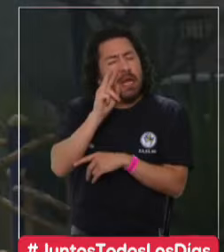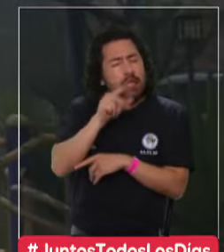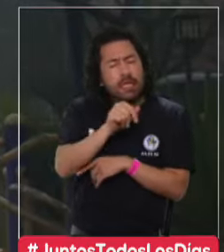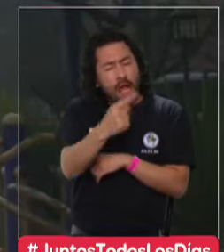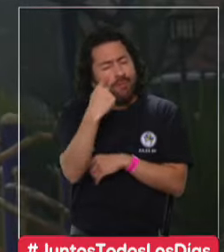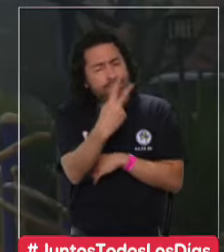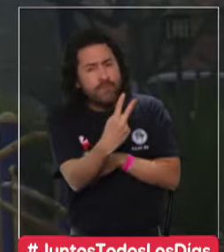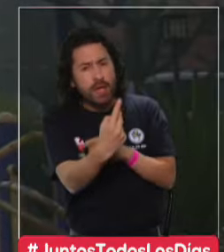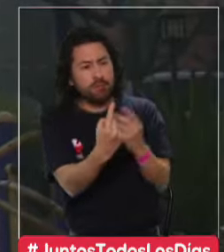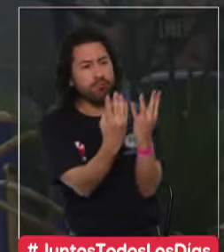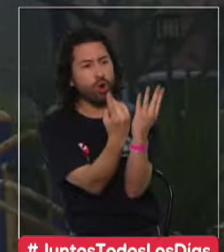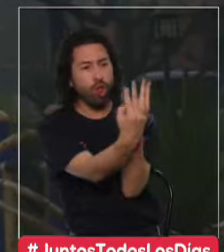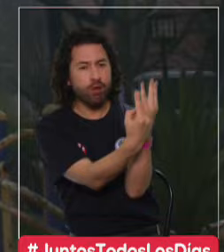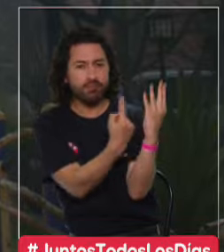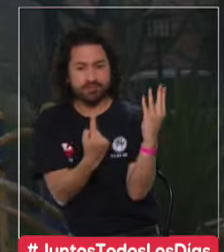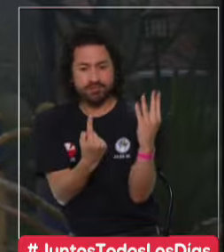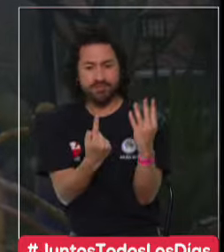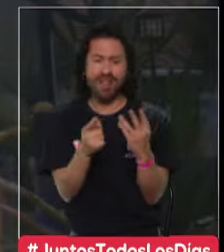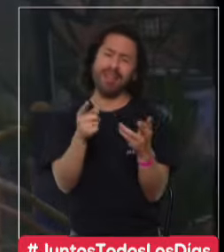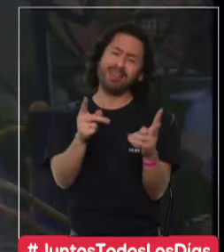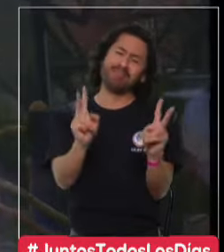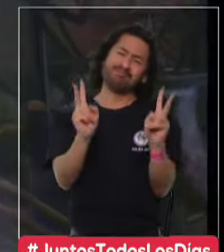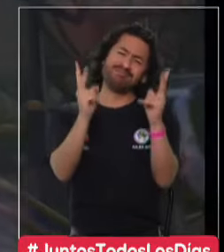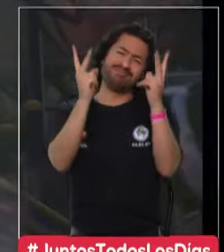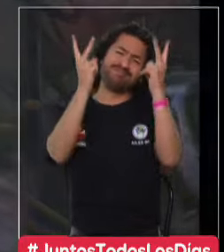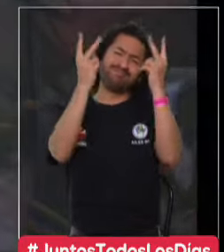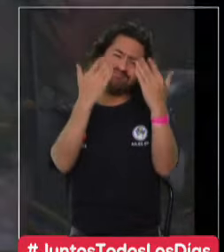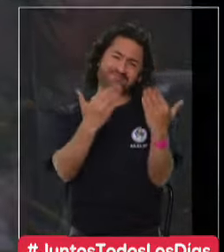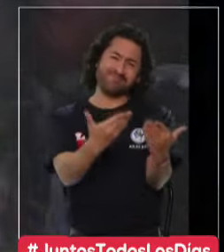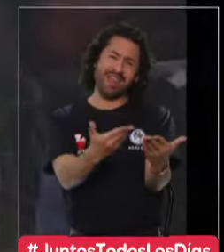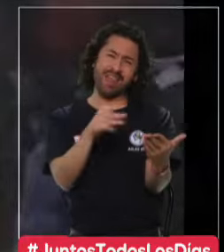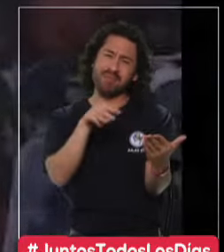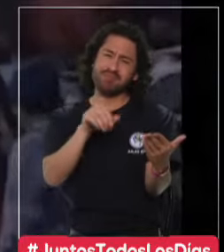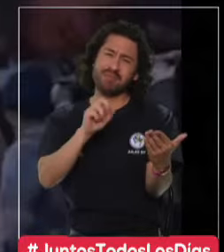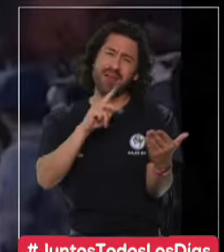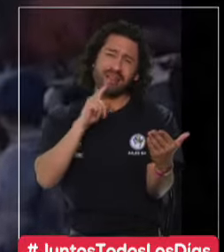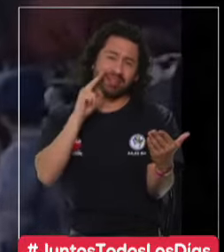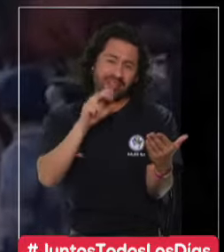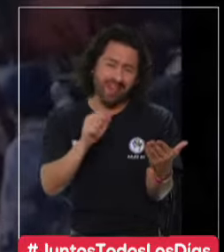portón. Ahí entrando nuestra Martina.